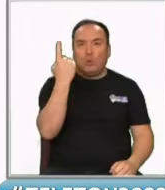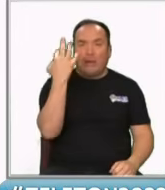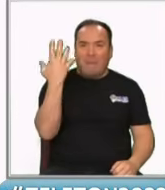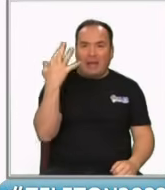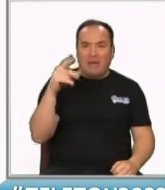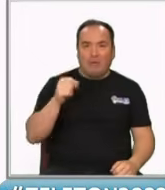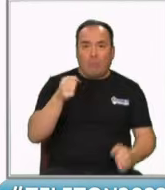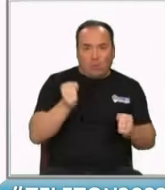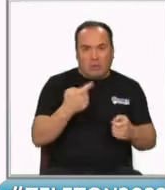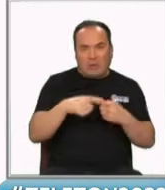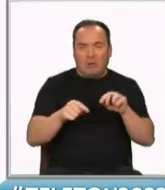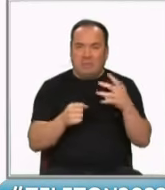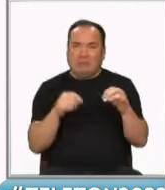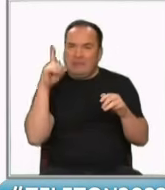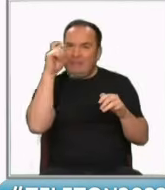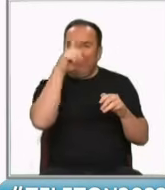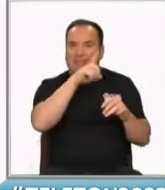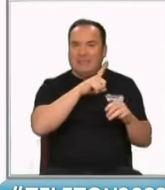cuesta más.